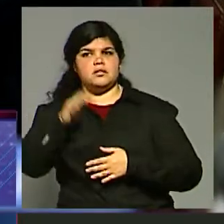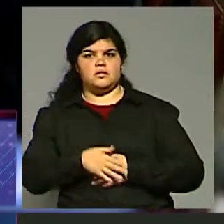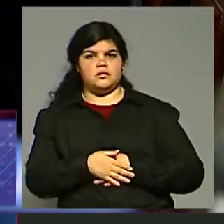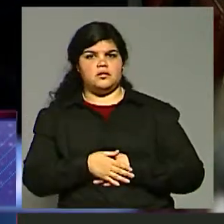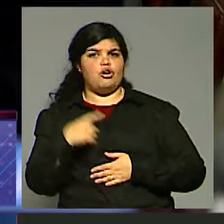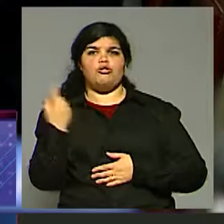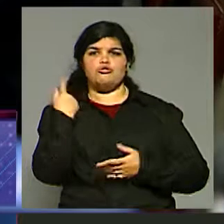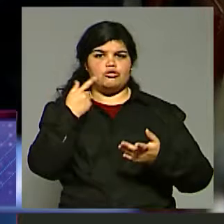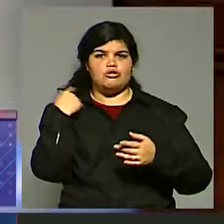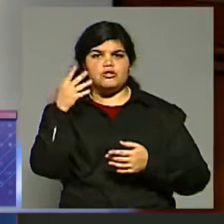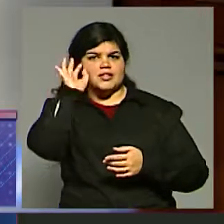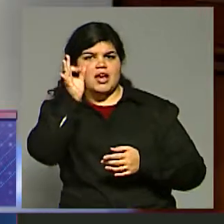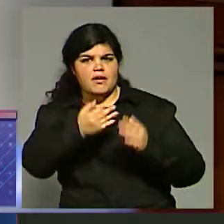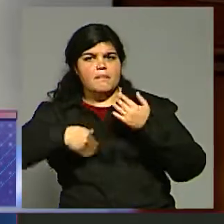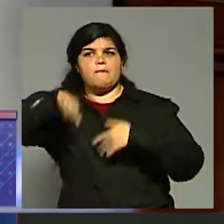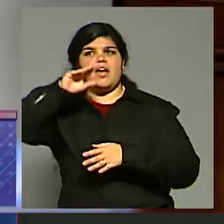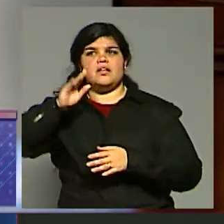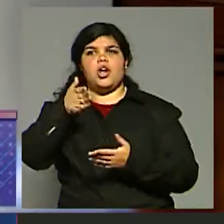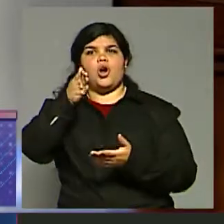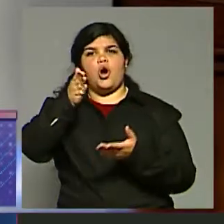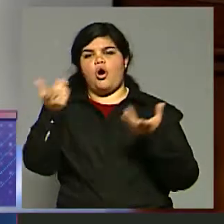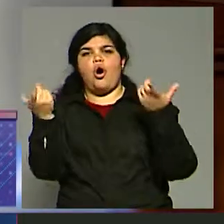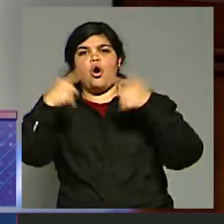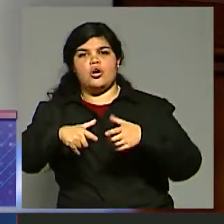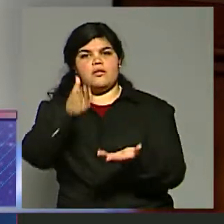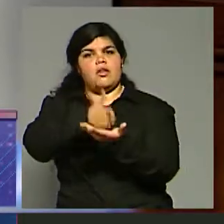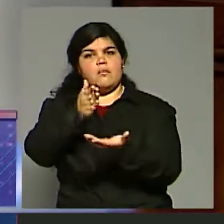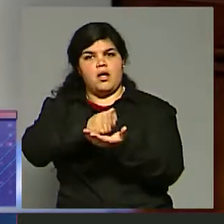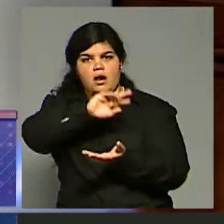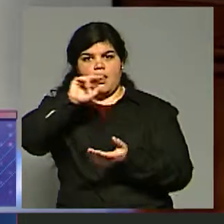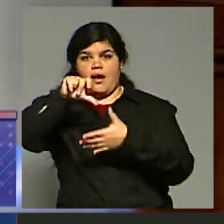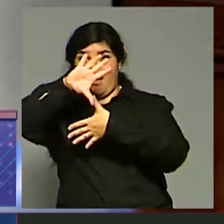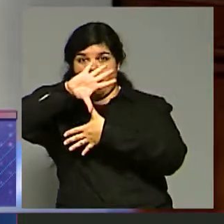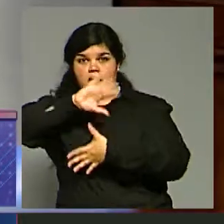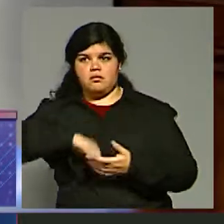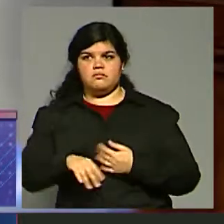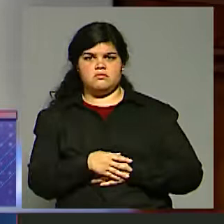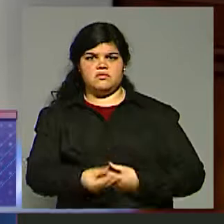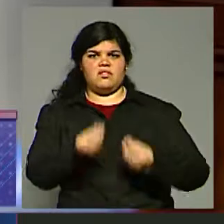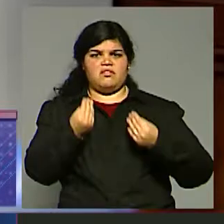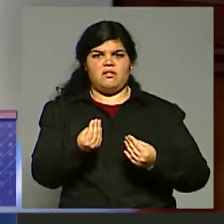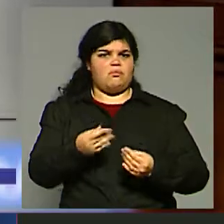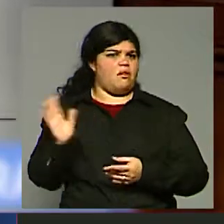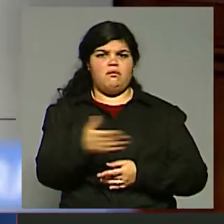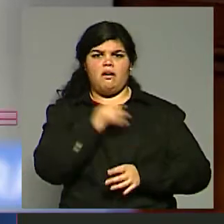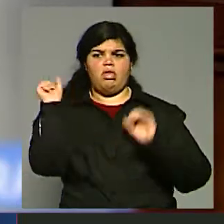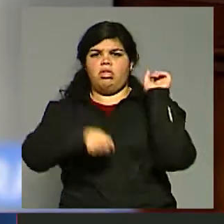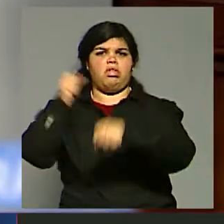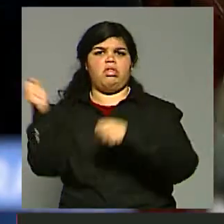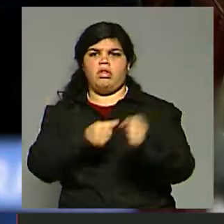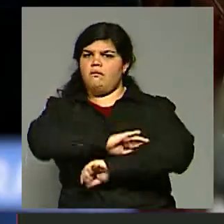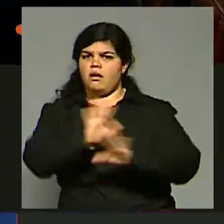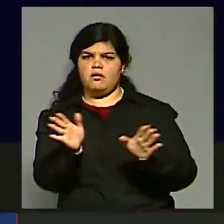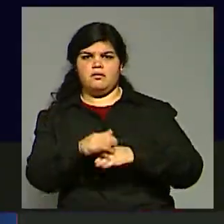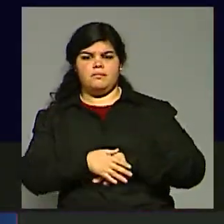sabemos más que la Corte Interamericana de Derechos Humanos. Por eso, señores del Senado, desobedezcan lo que dicen todos estos organismos.